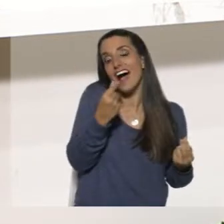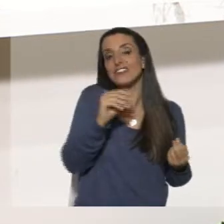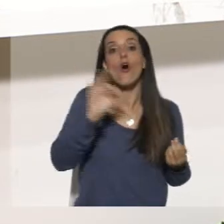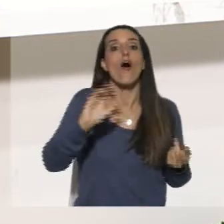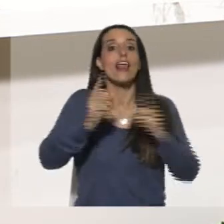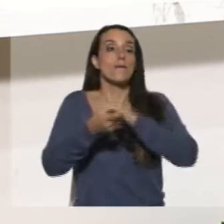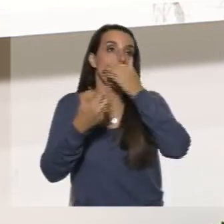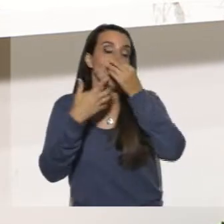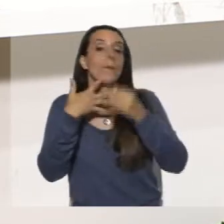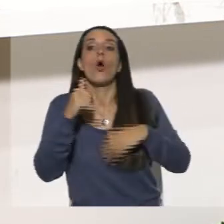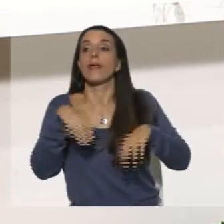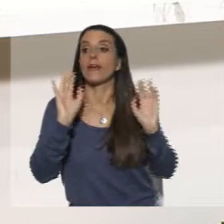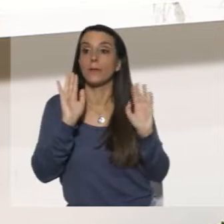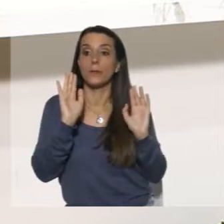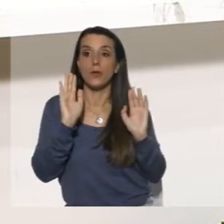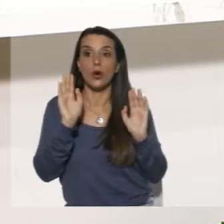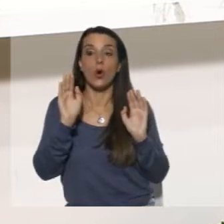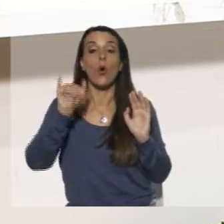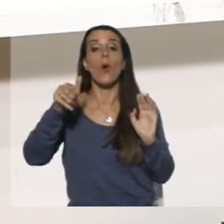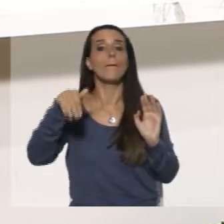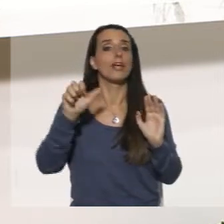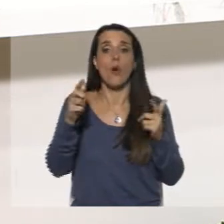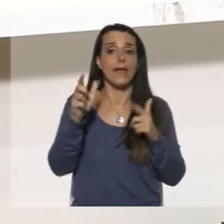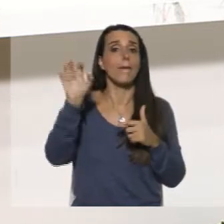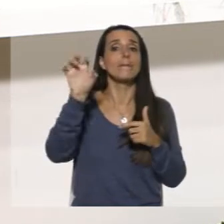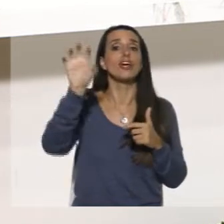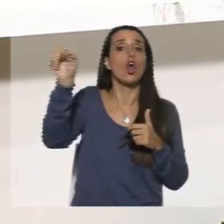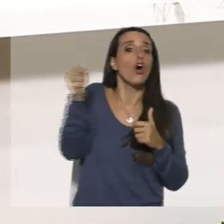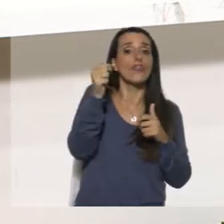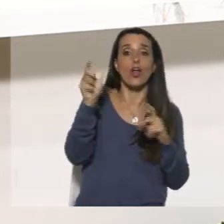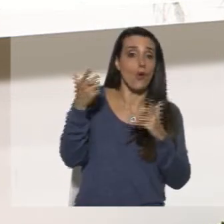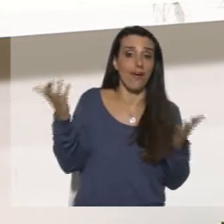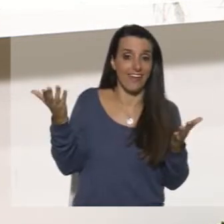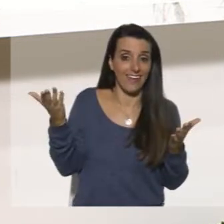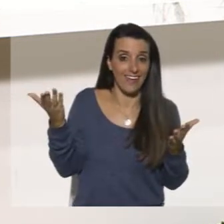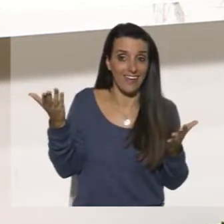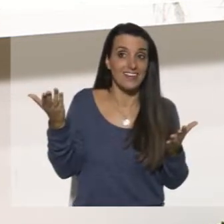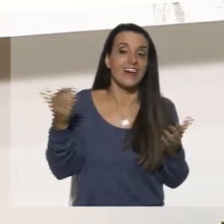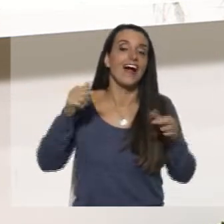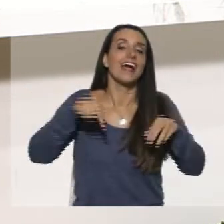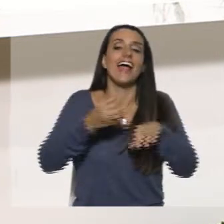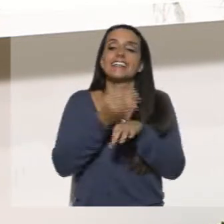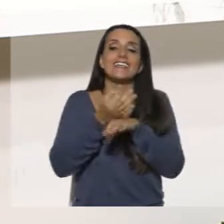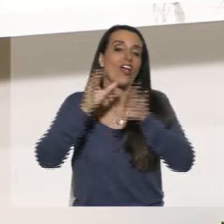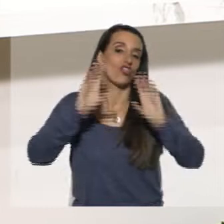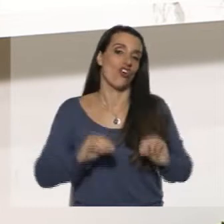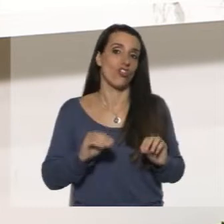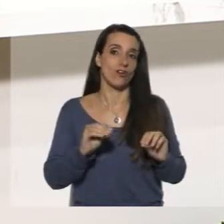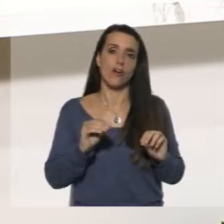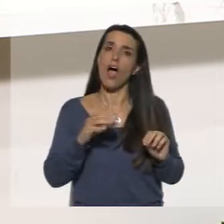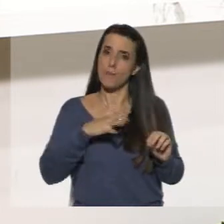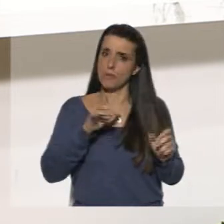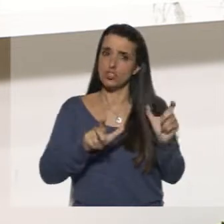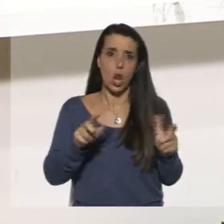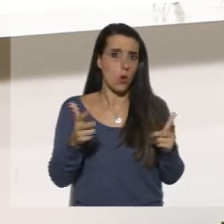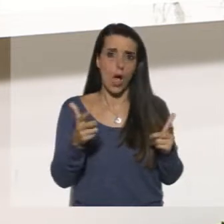revés, por ejemplo, como a Juan Pablo, que no tiene microondas. Claro. Entonces, también tenemos todos los tips. Acá te damos todos Mucha gente que no tiene microondas. Sí, a mí